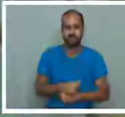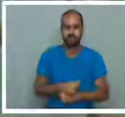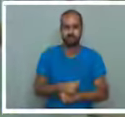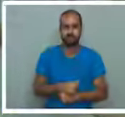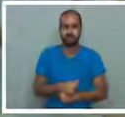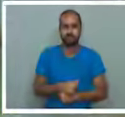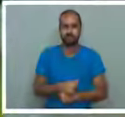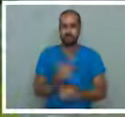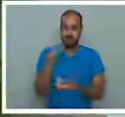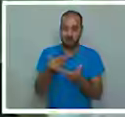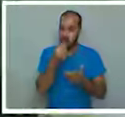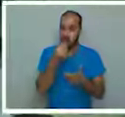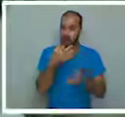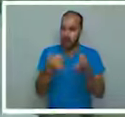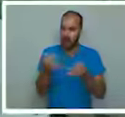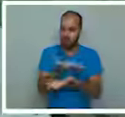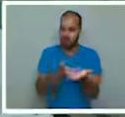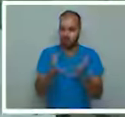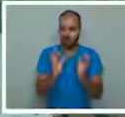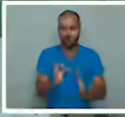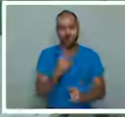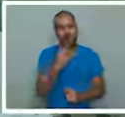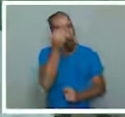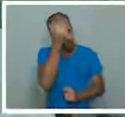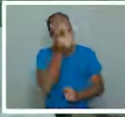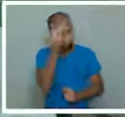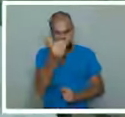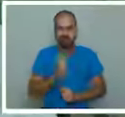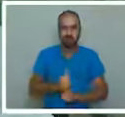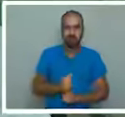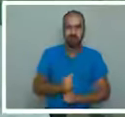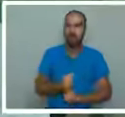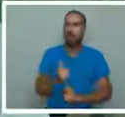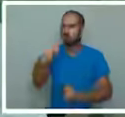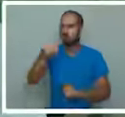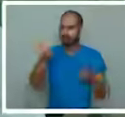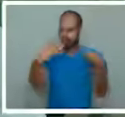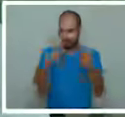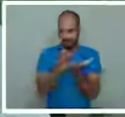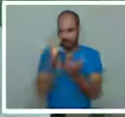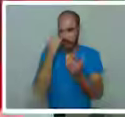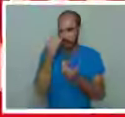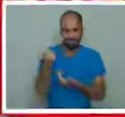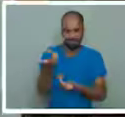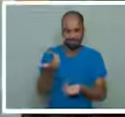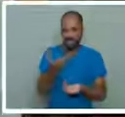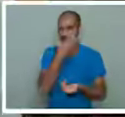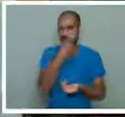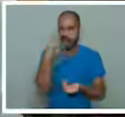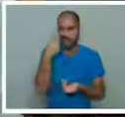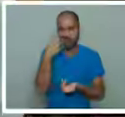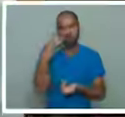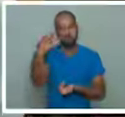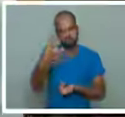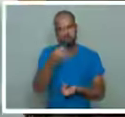nosotros seguimos en jóvenes por la vida porque ya ves estas muchachas aseguran el futuro de la investigación en cuba continuamos en